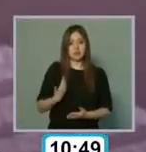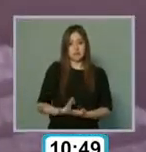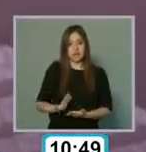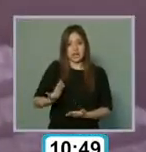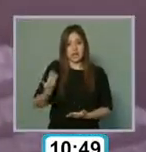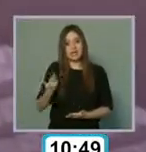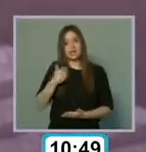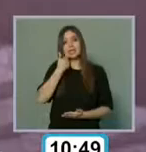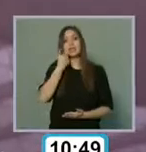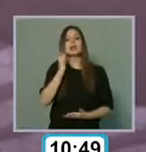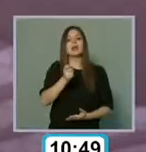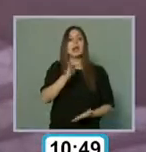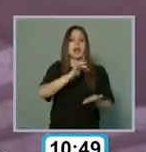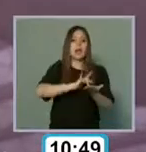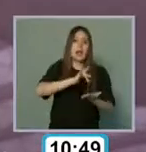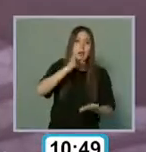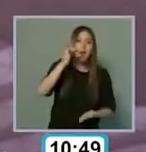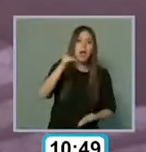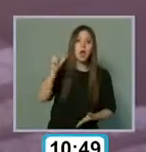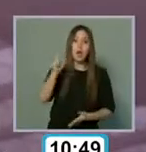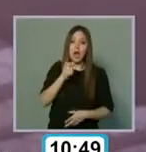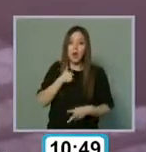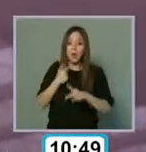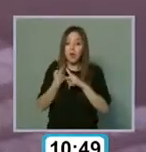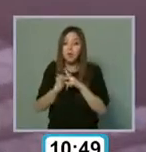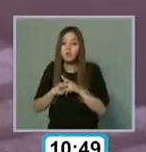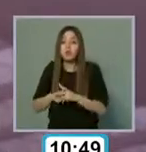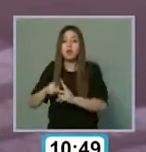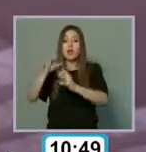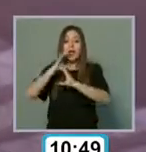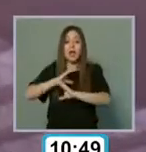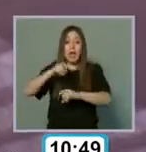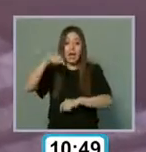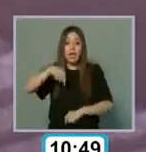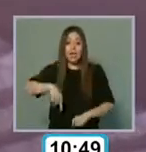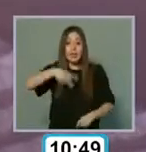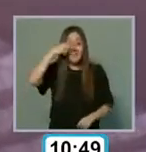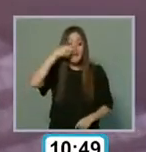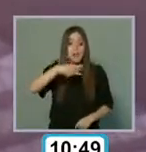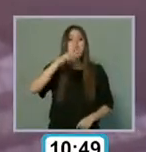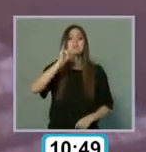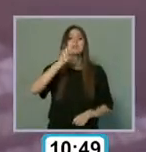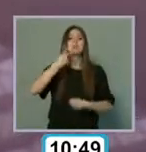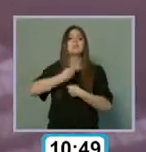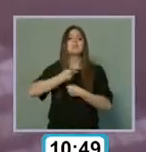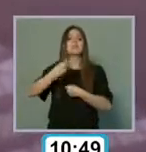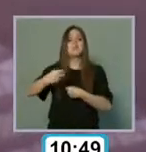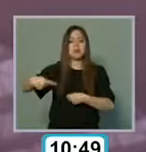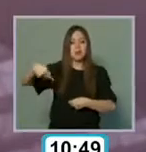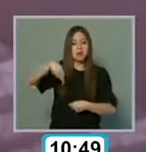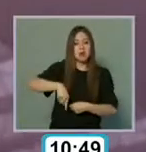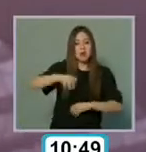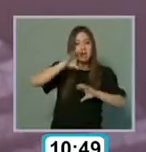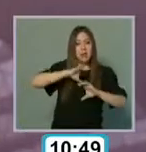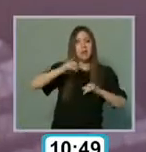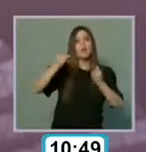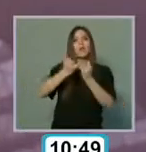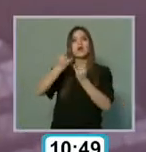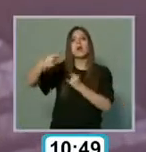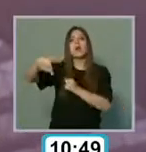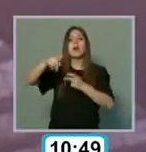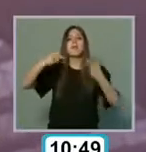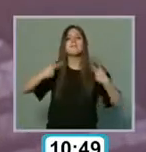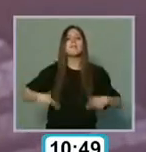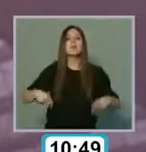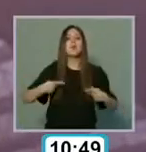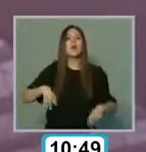invitaron a este programa, entonces les agradezco el apoyo desde que empecé mi carrera aquí en México. Y nada, con las fans agradecerles muchísimo todo el apoyo que me dan, gracias a ellas